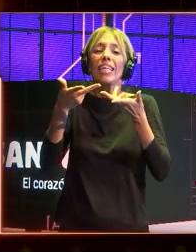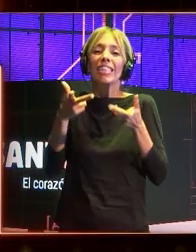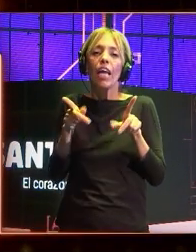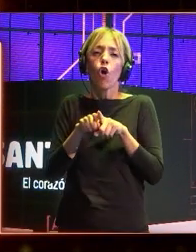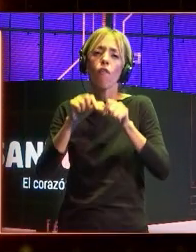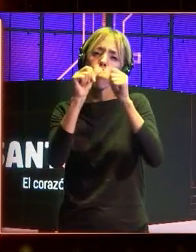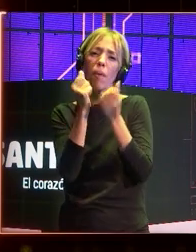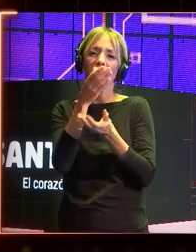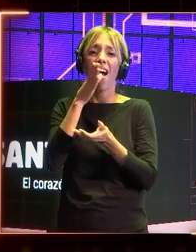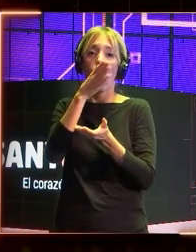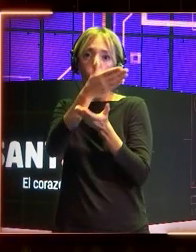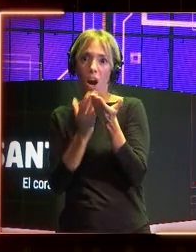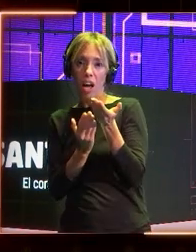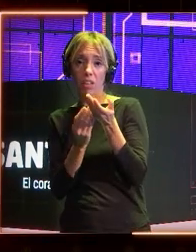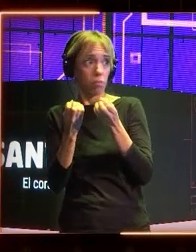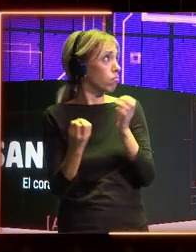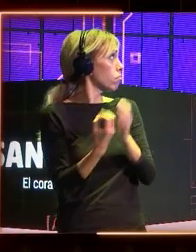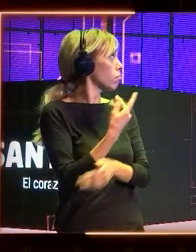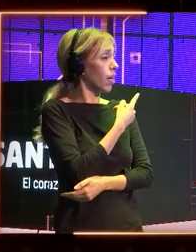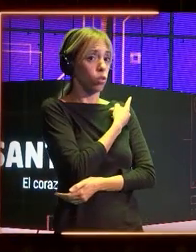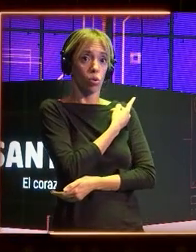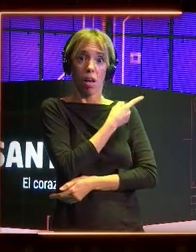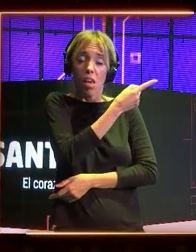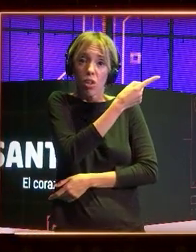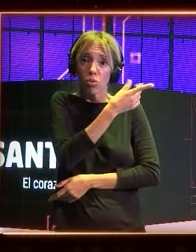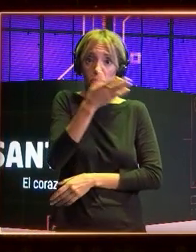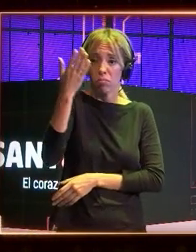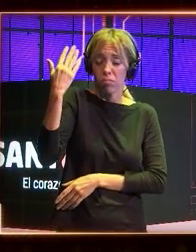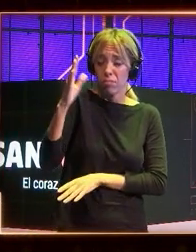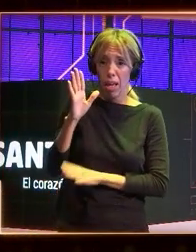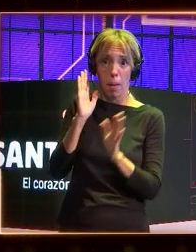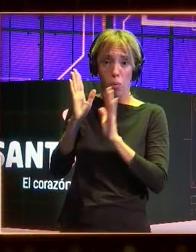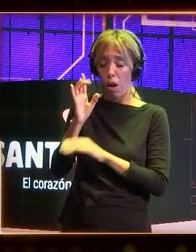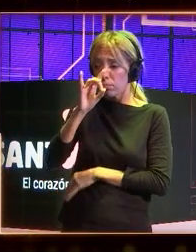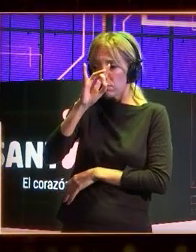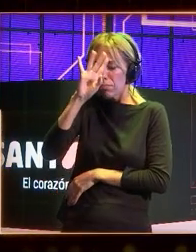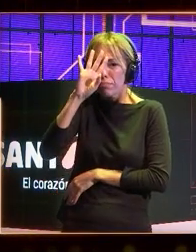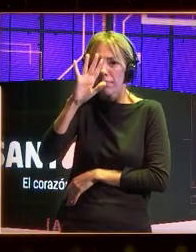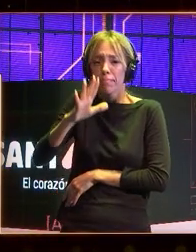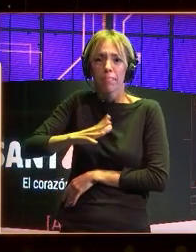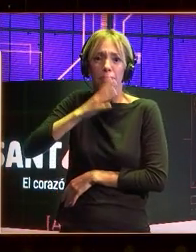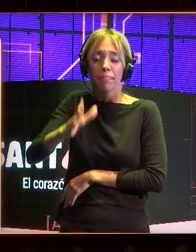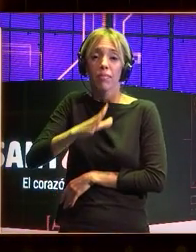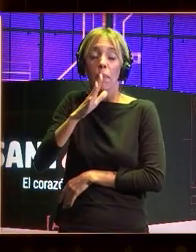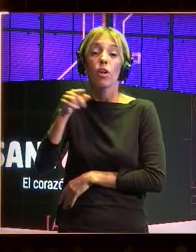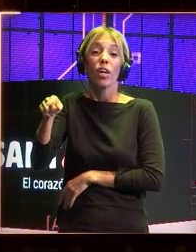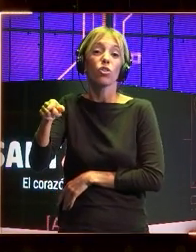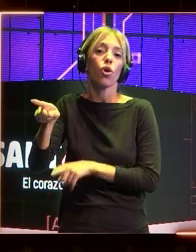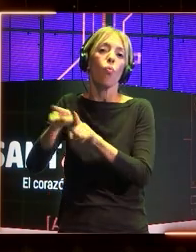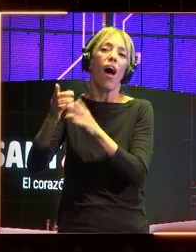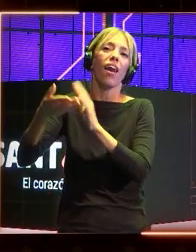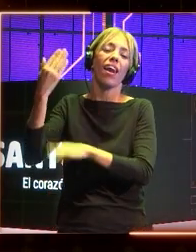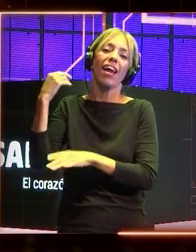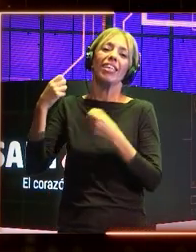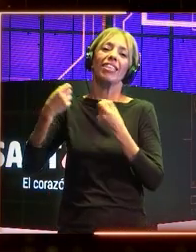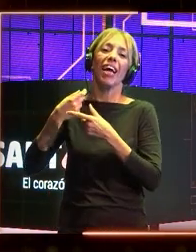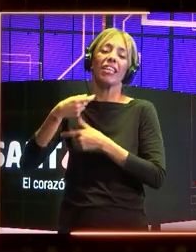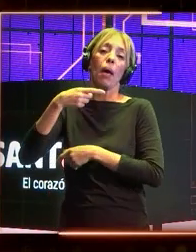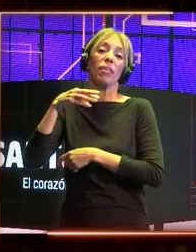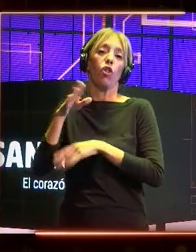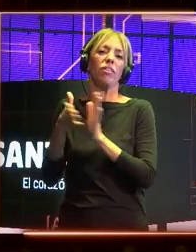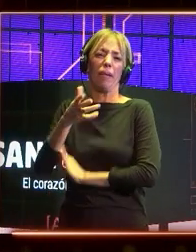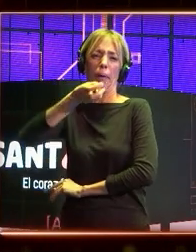y te generaba eso Y eso era espectacular Pero esto era nuestro gpt2 de hace 3 años ahora en